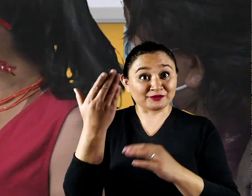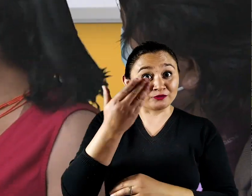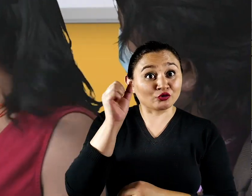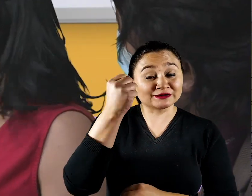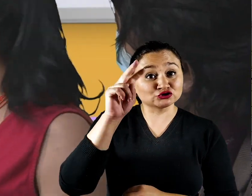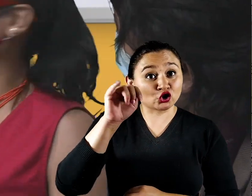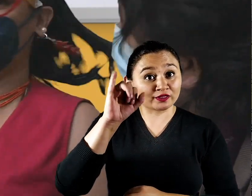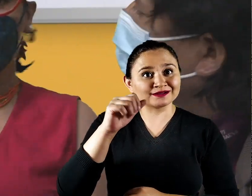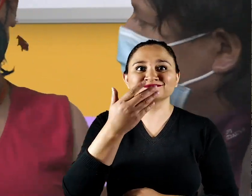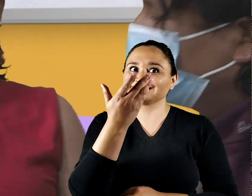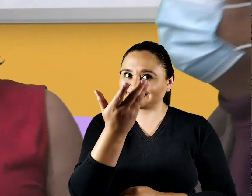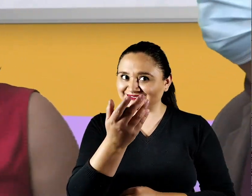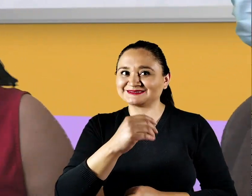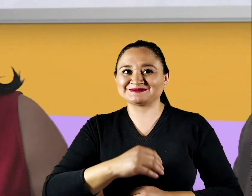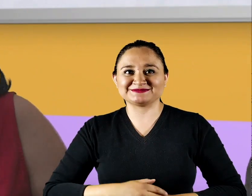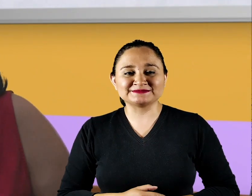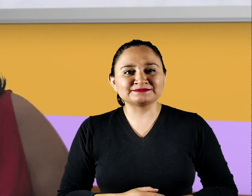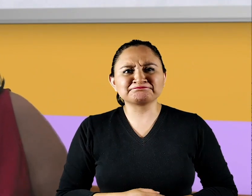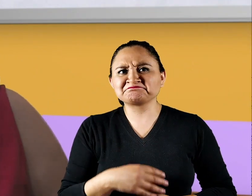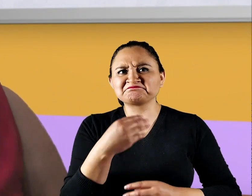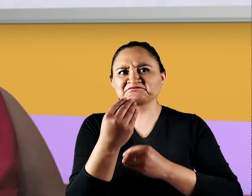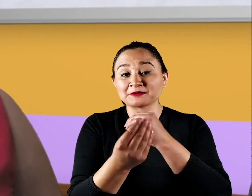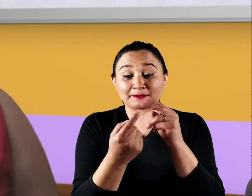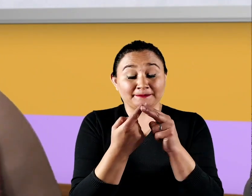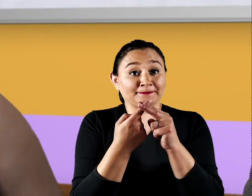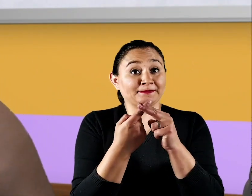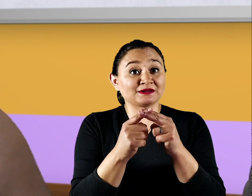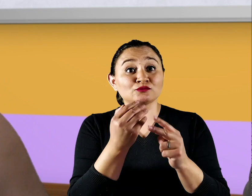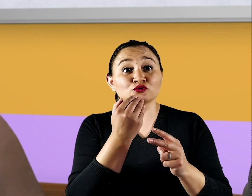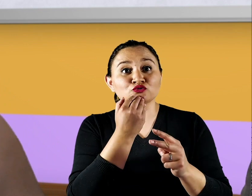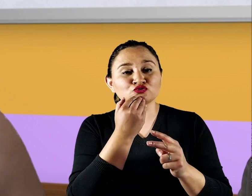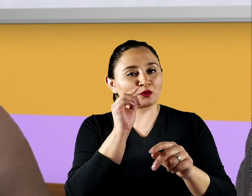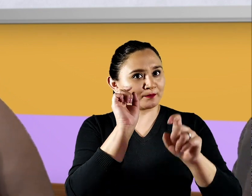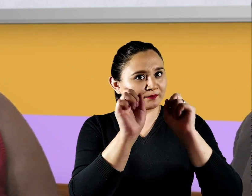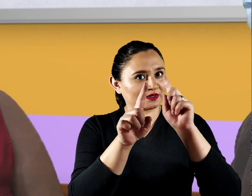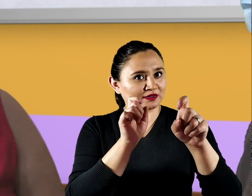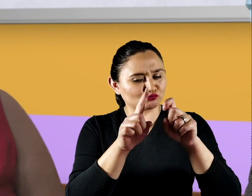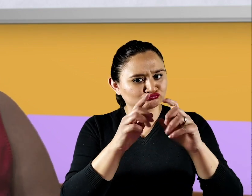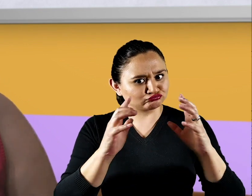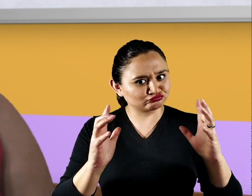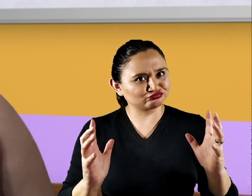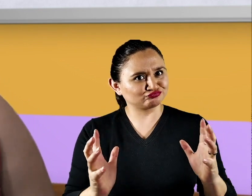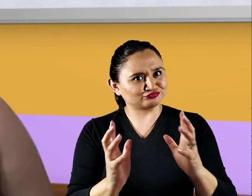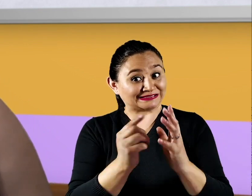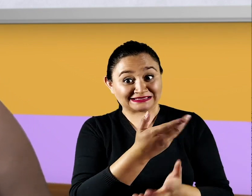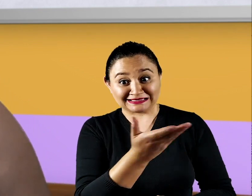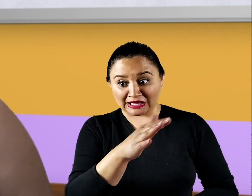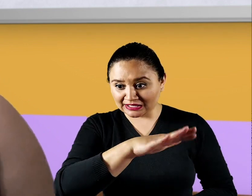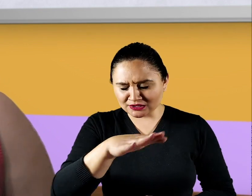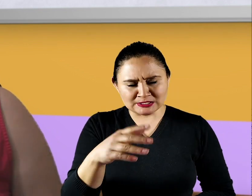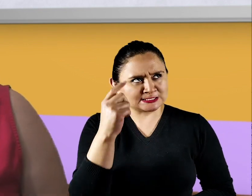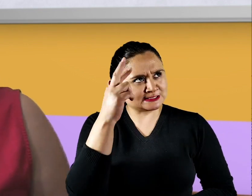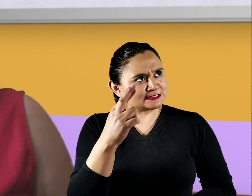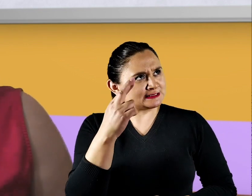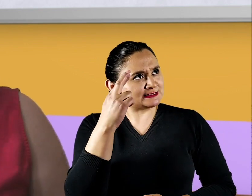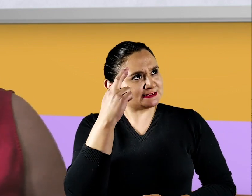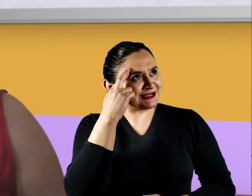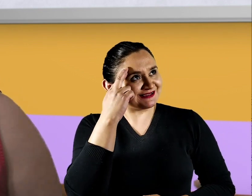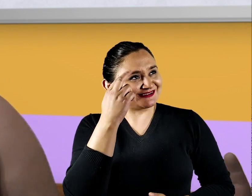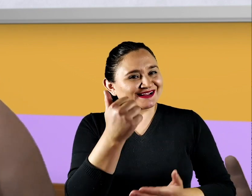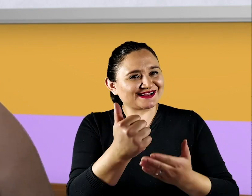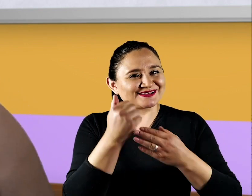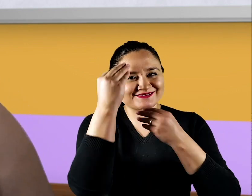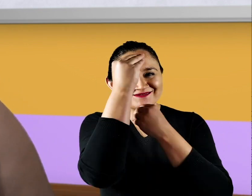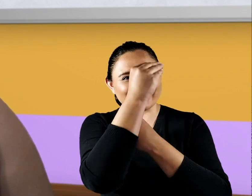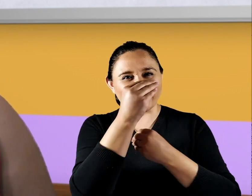Sonia! ¡Claro! Deberemos iniciar con unas preguntas motivadoras que nos permitan valorar